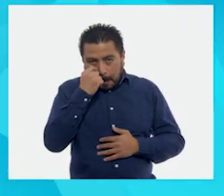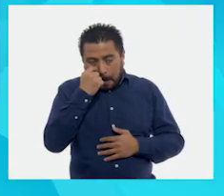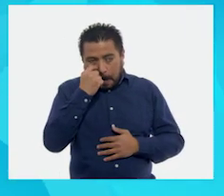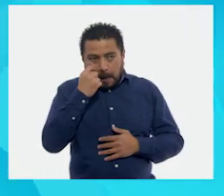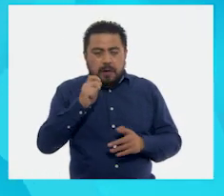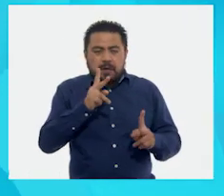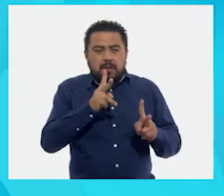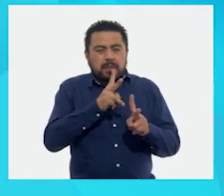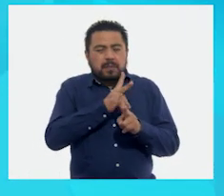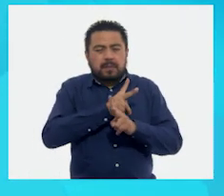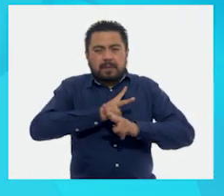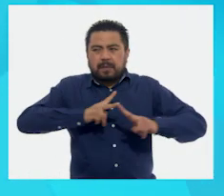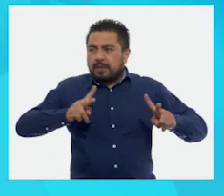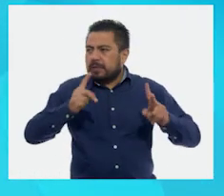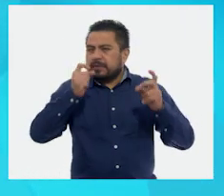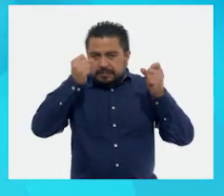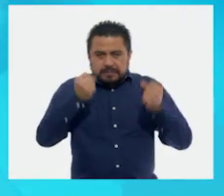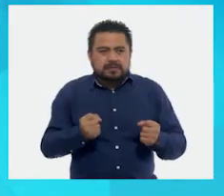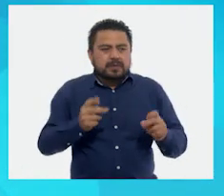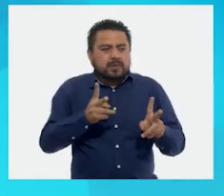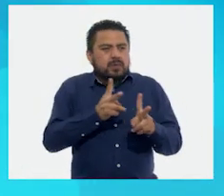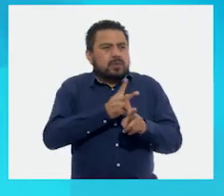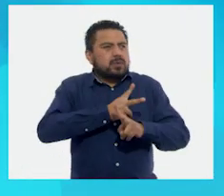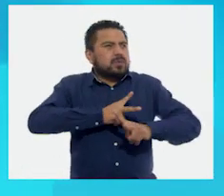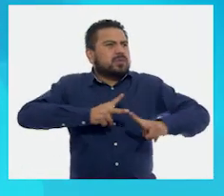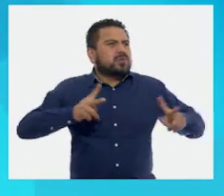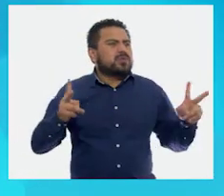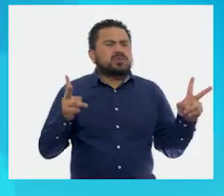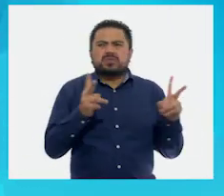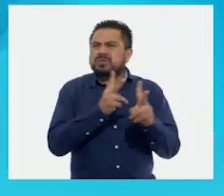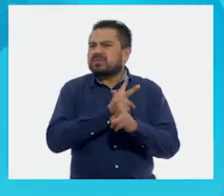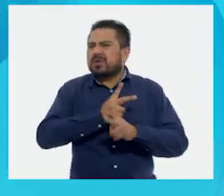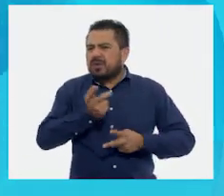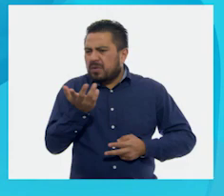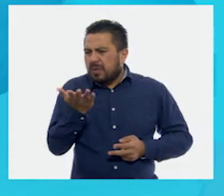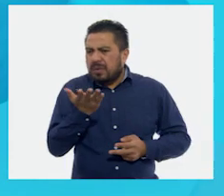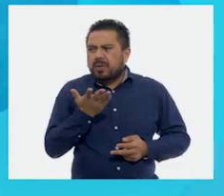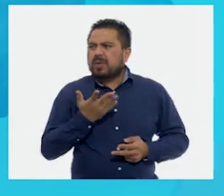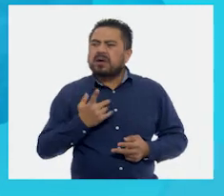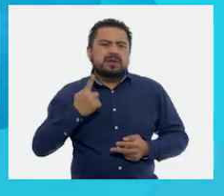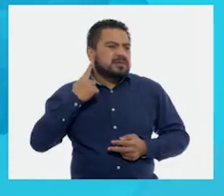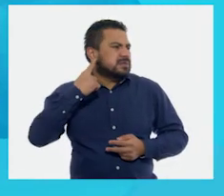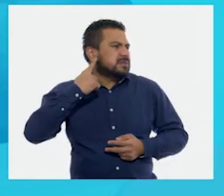El viento. Seguramente también el viento que sopla.